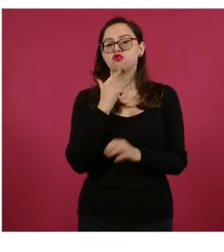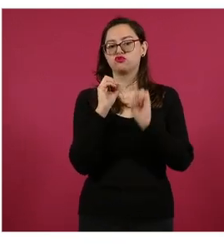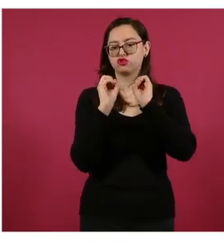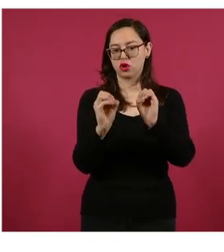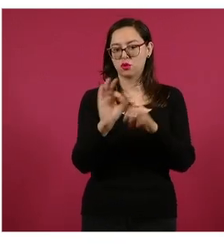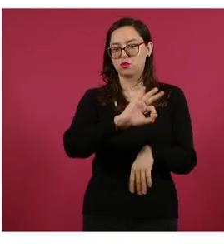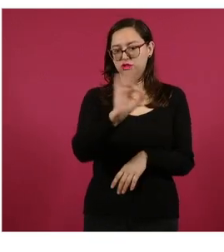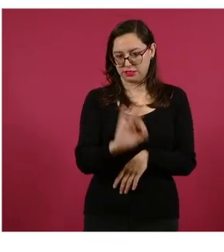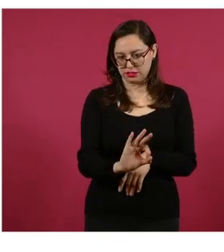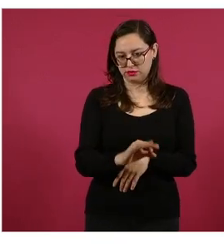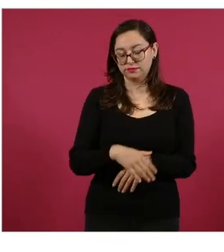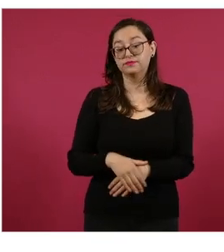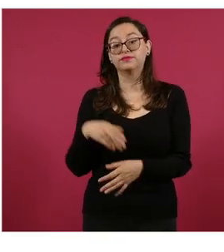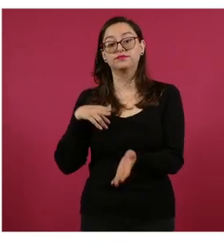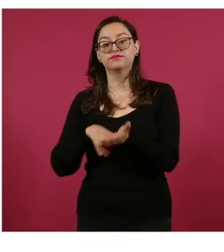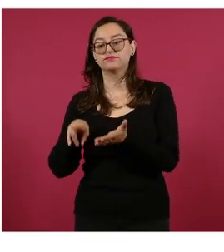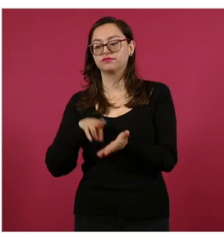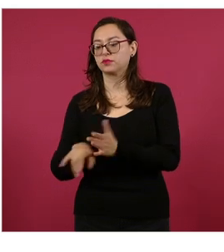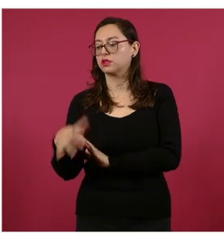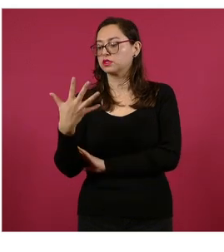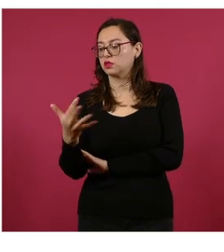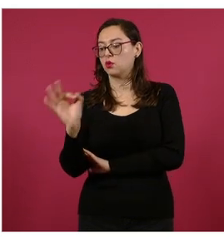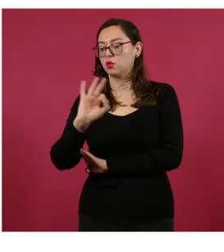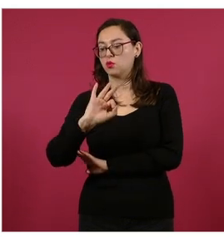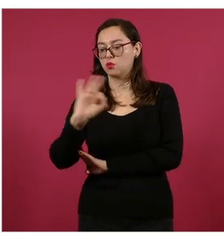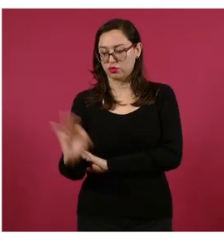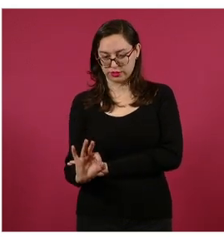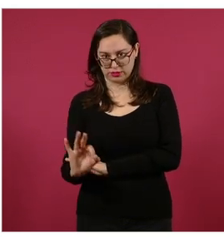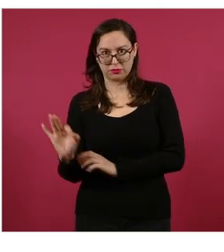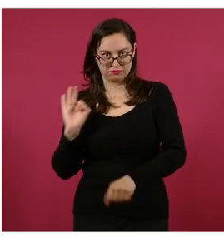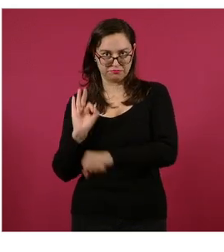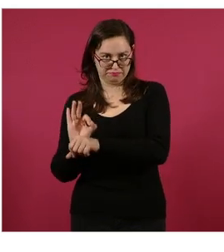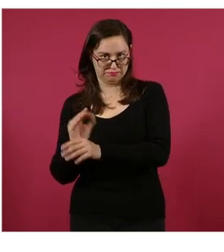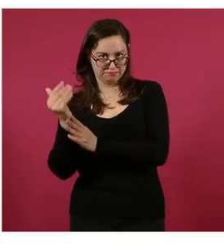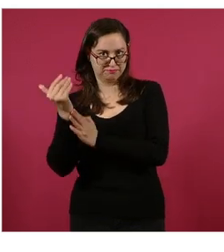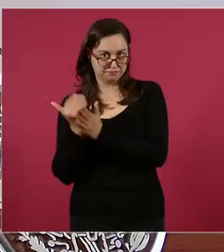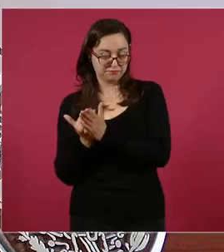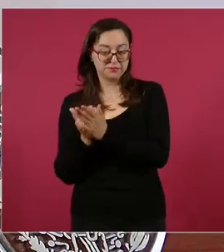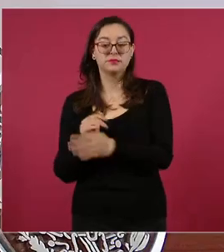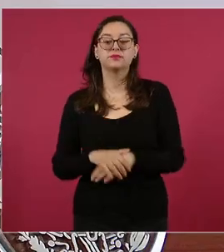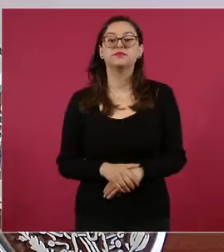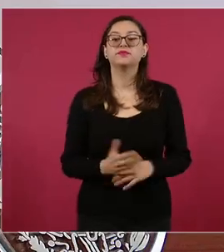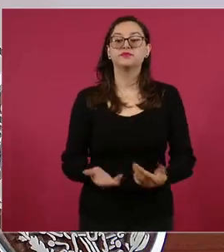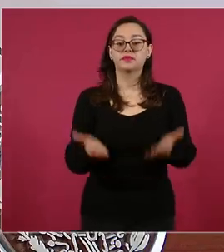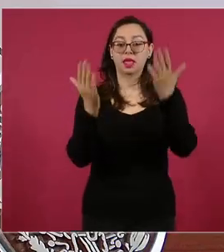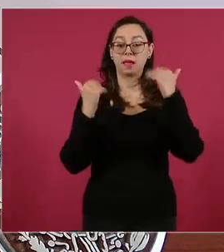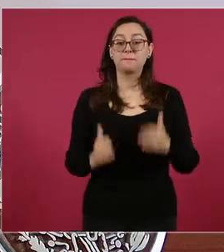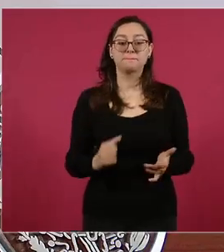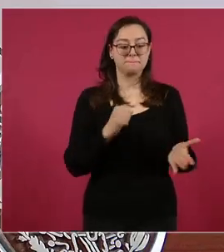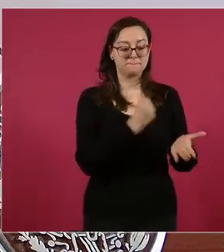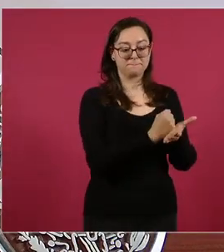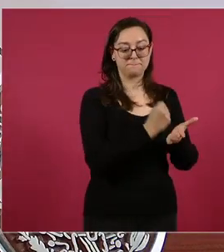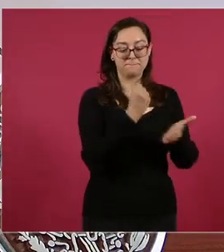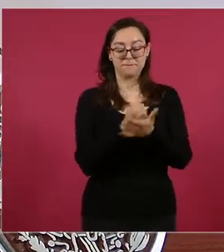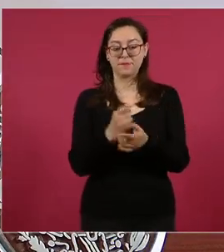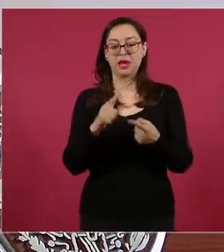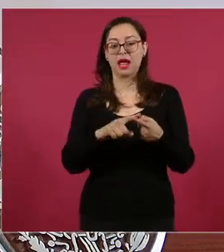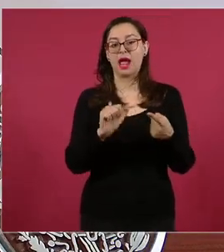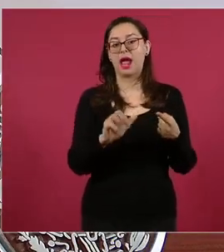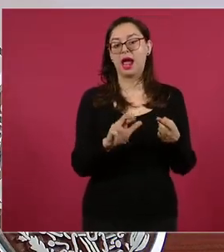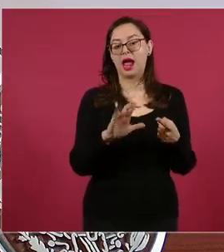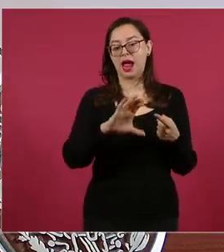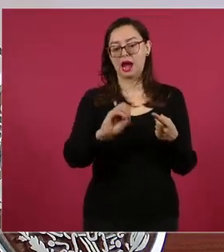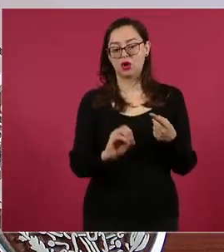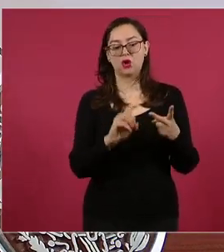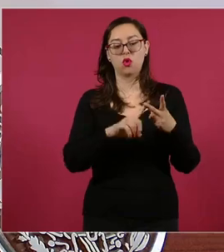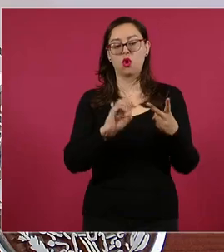fiscal. Ahora, pasando a las marcas a nivel nacional en tema de indicadores de ganancia, tenemos a Arco, Oxogas y Redco como